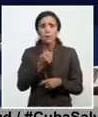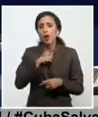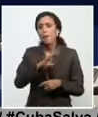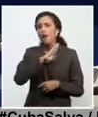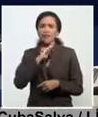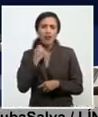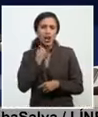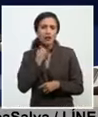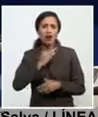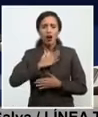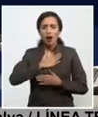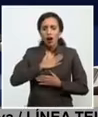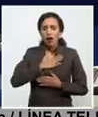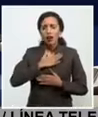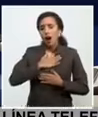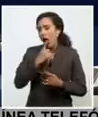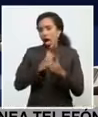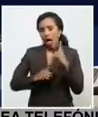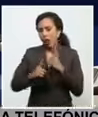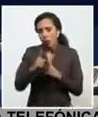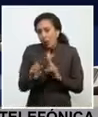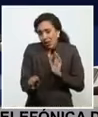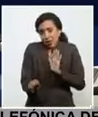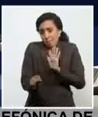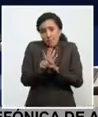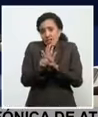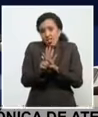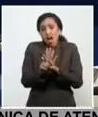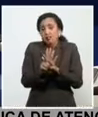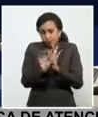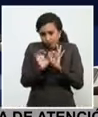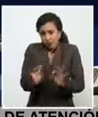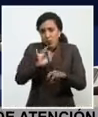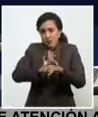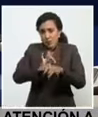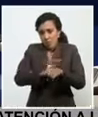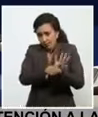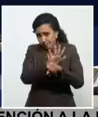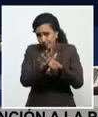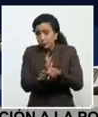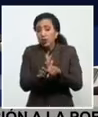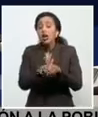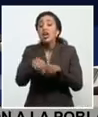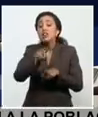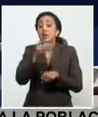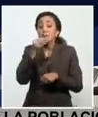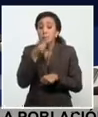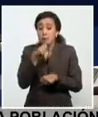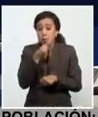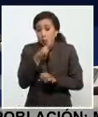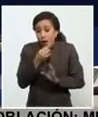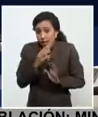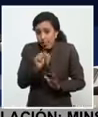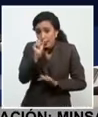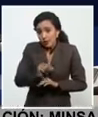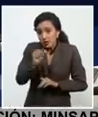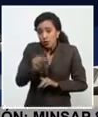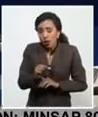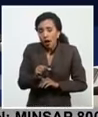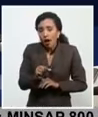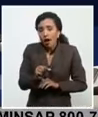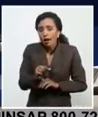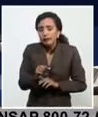desde prácticamente el comienzo de su enfermedad, pues muchas veces